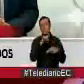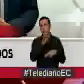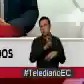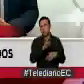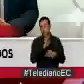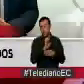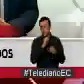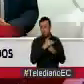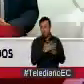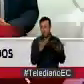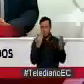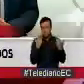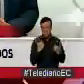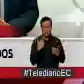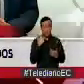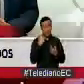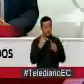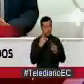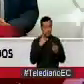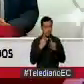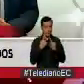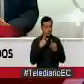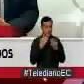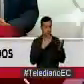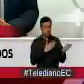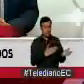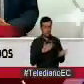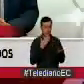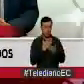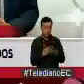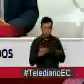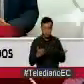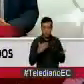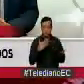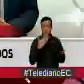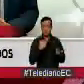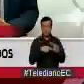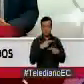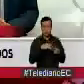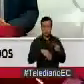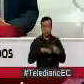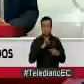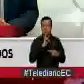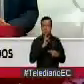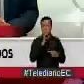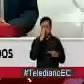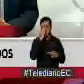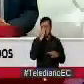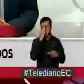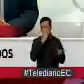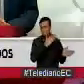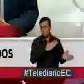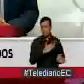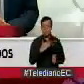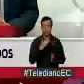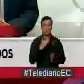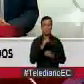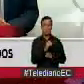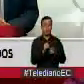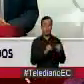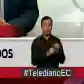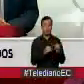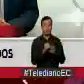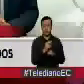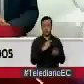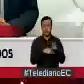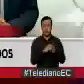ecuatoriano una vez que se pueda allanar este camino para que nuestros productos lleguen al mercado estadounidense, tomando en cuenta que para la Oficina